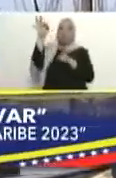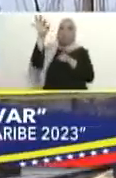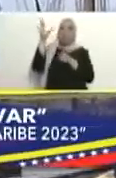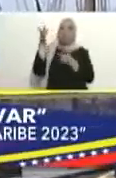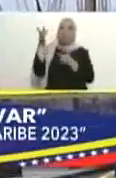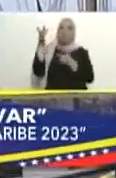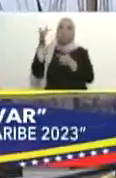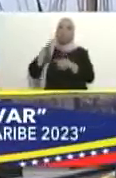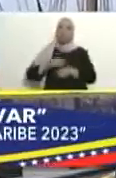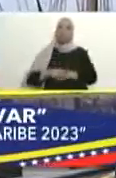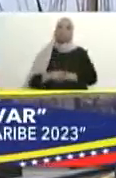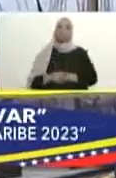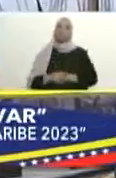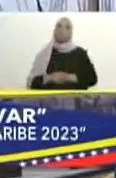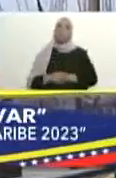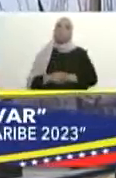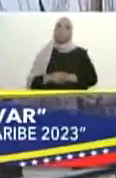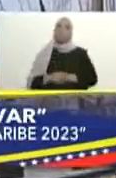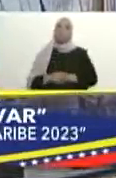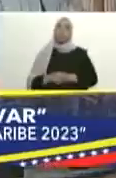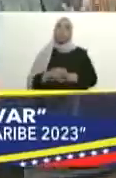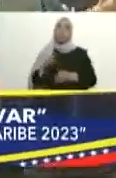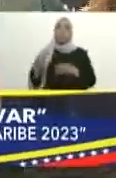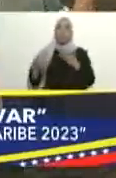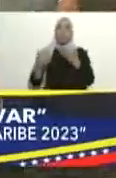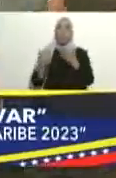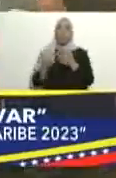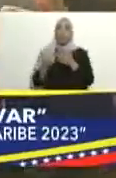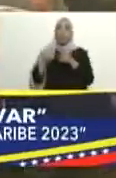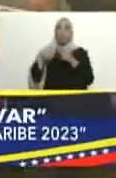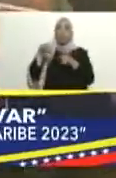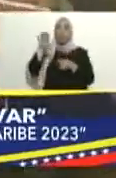Caribe, para llegar hasta Barbados,